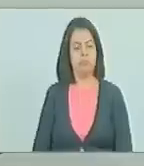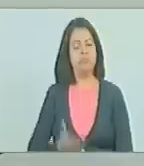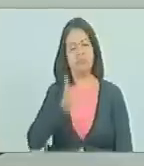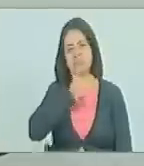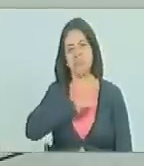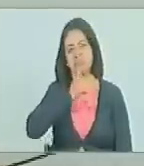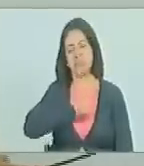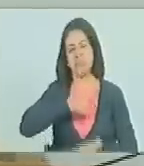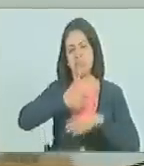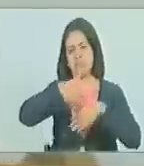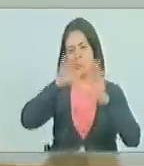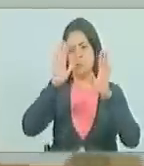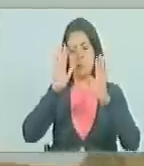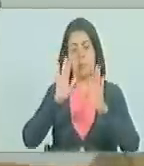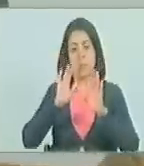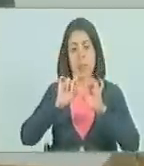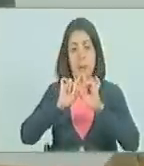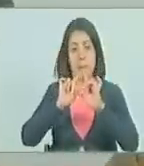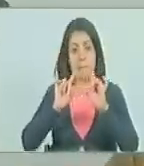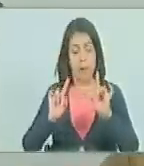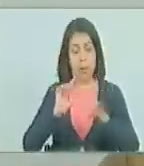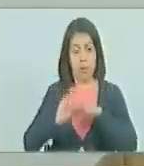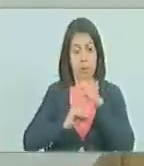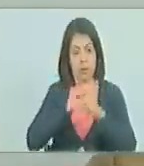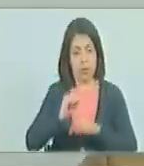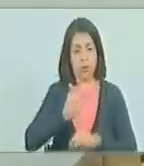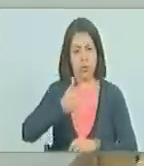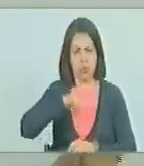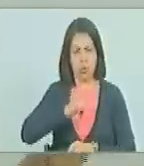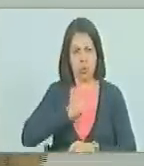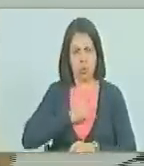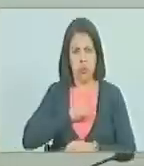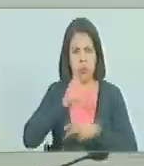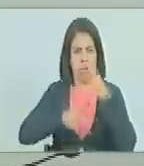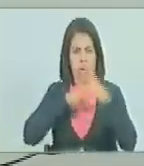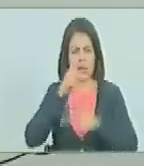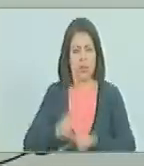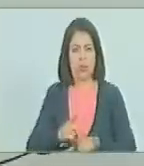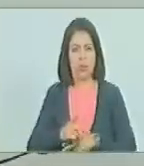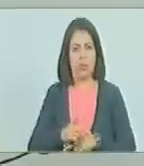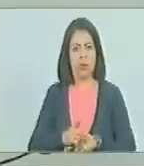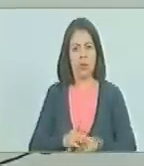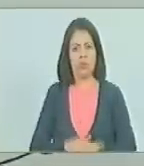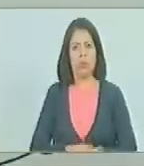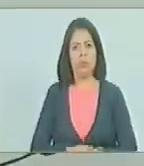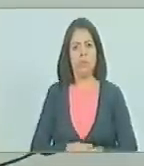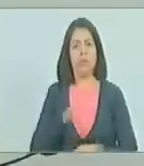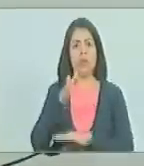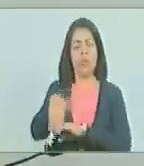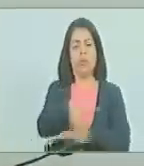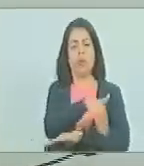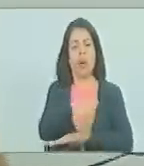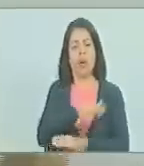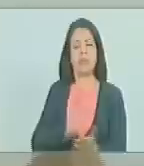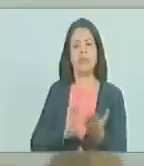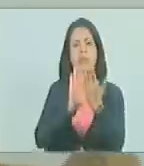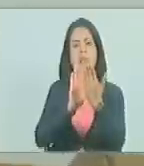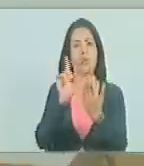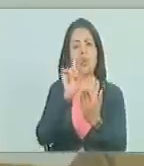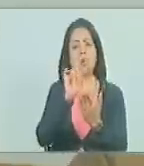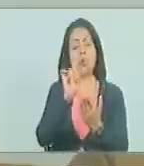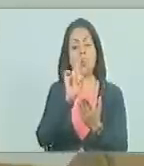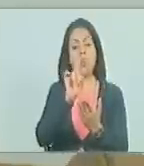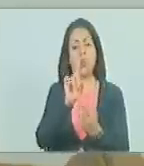pasable que se hubiera metido con nosotros, que nos fuimos a la calle a enfrentarlo. No,